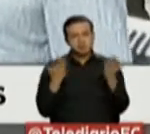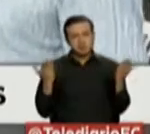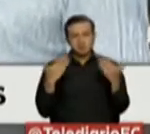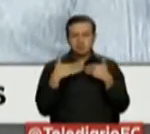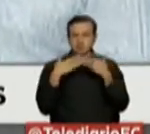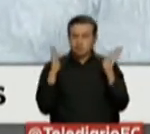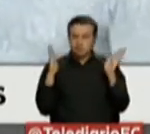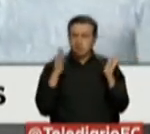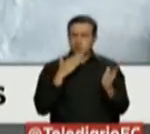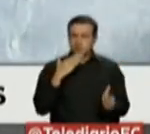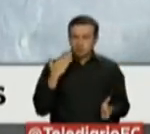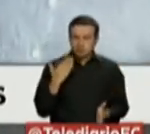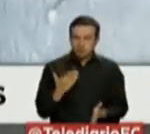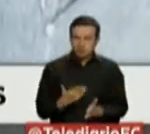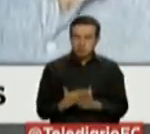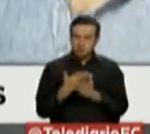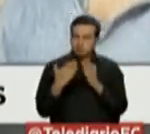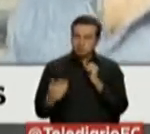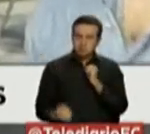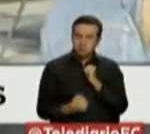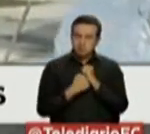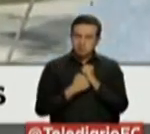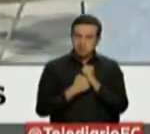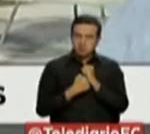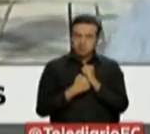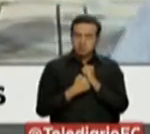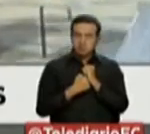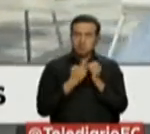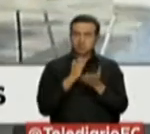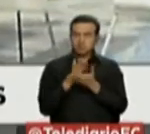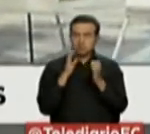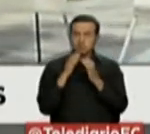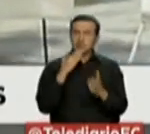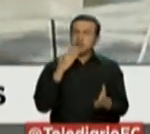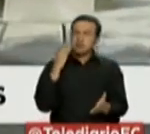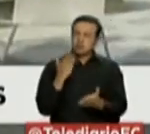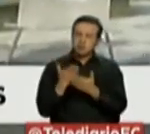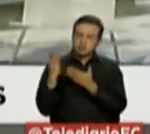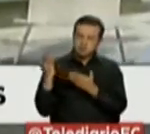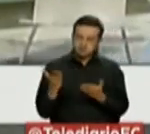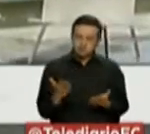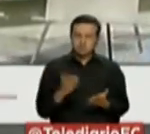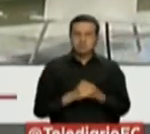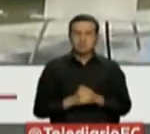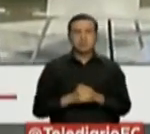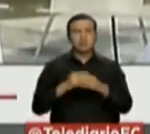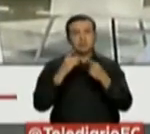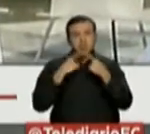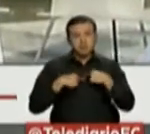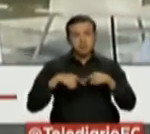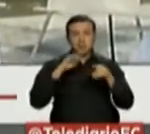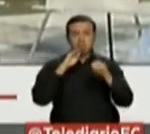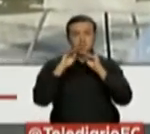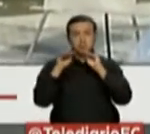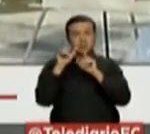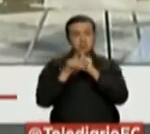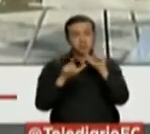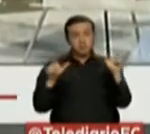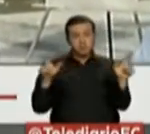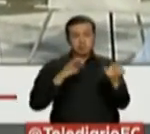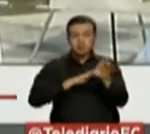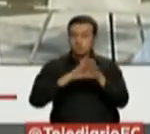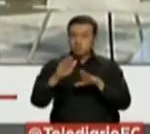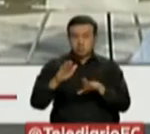la apertura que nos están apoyando todos ustedes como medio de comunicación y hacer la invitación a la ciudadanía.